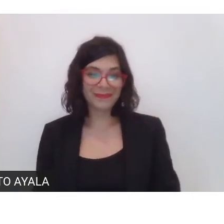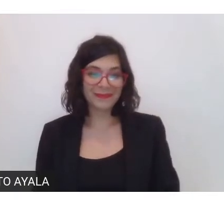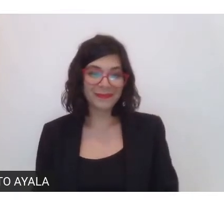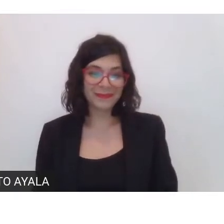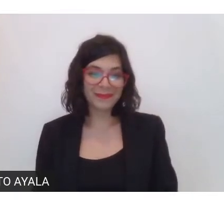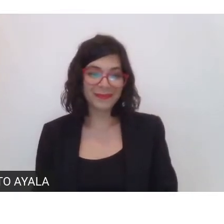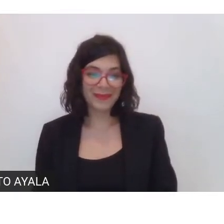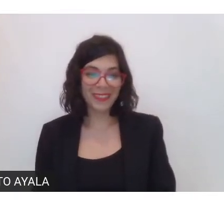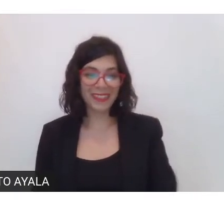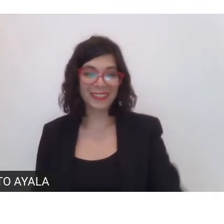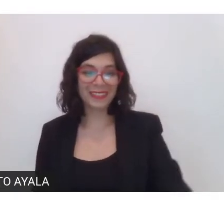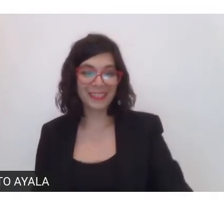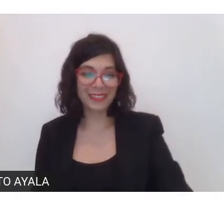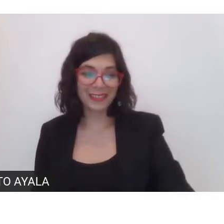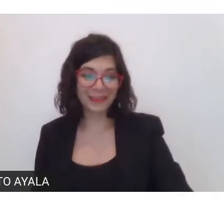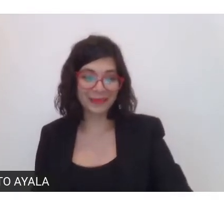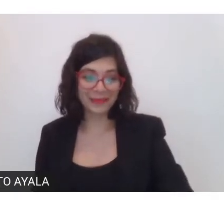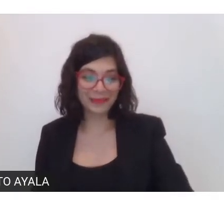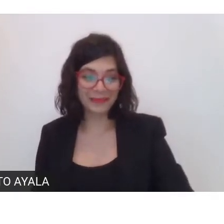Hola Lore, ¿cómo estás?